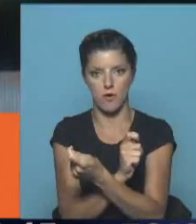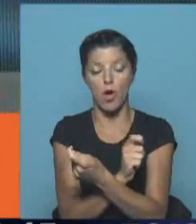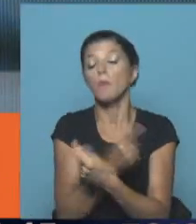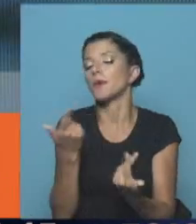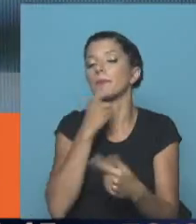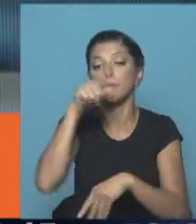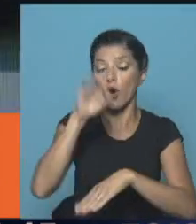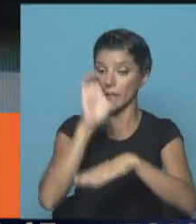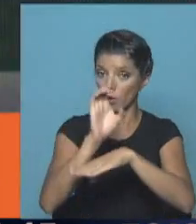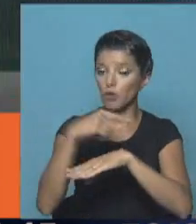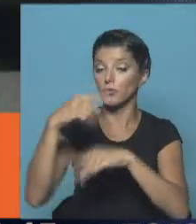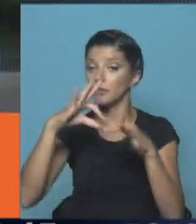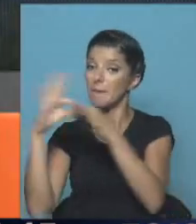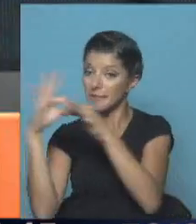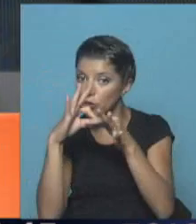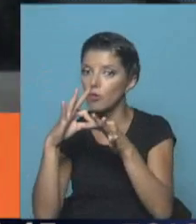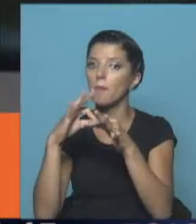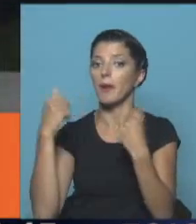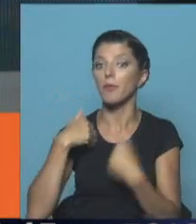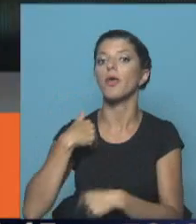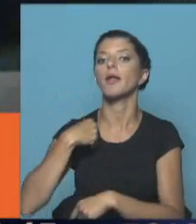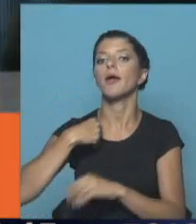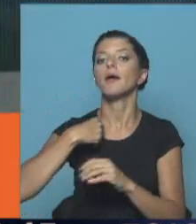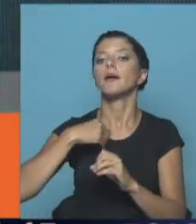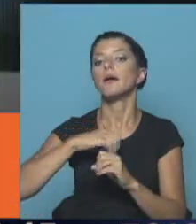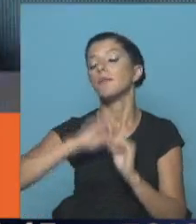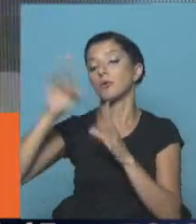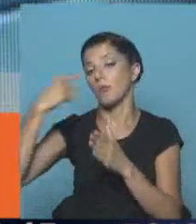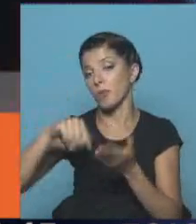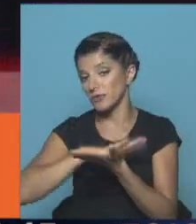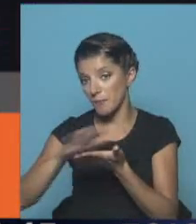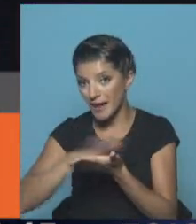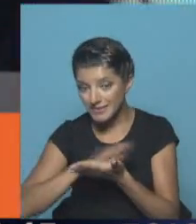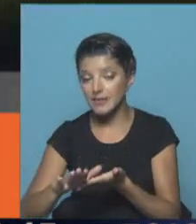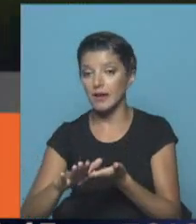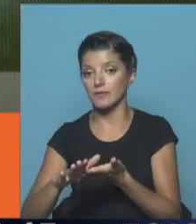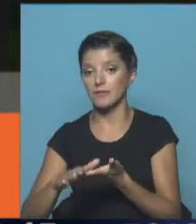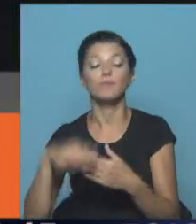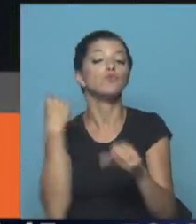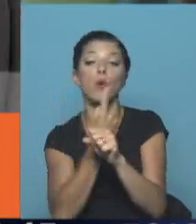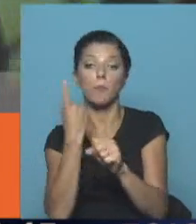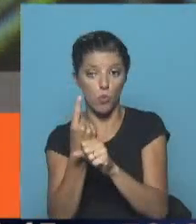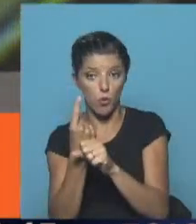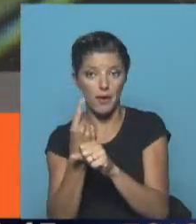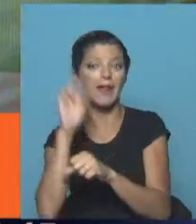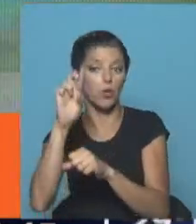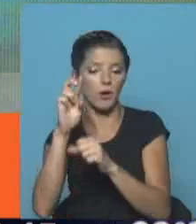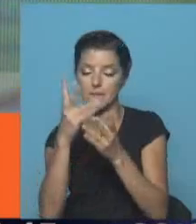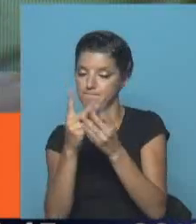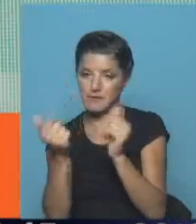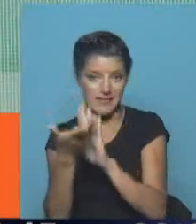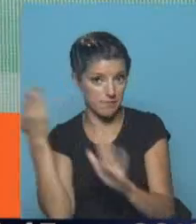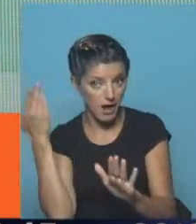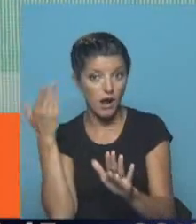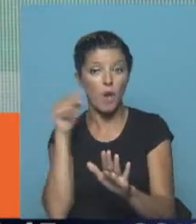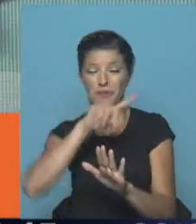por ejemplo, de las exportaciones de productos primarios, la dependencia financiera, no haber podido salir de la dolarización con todos los